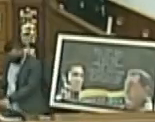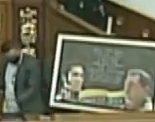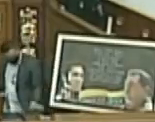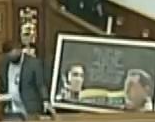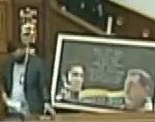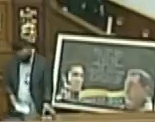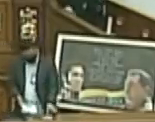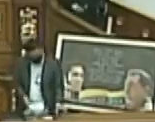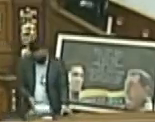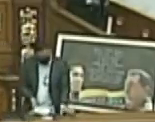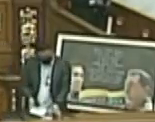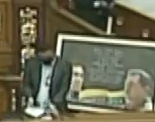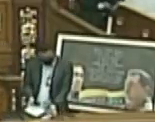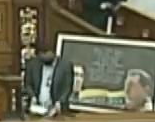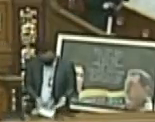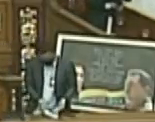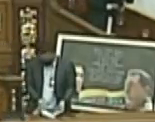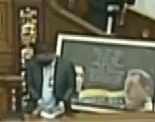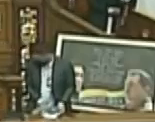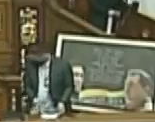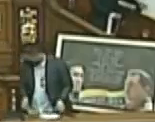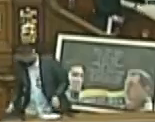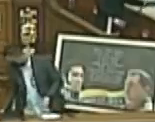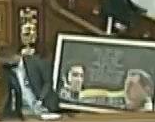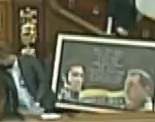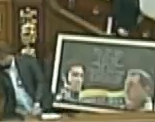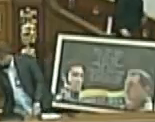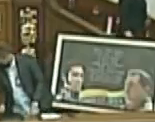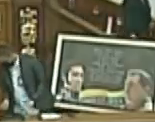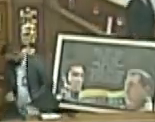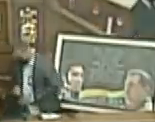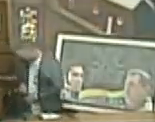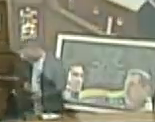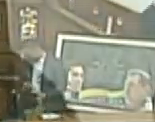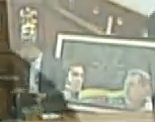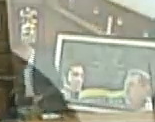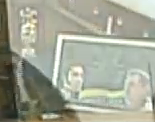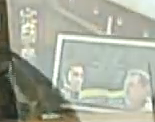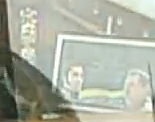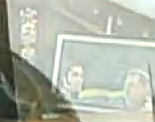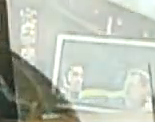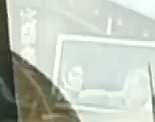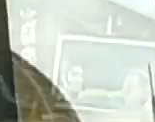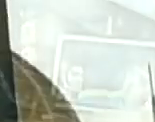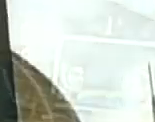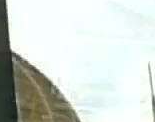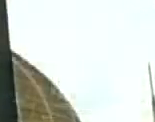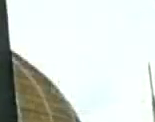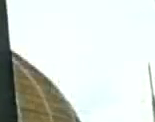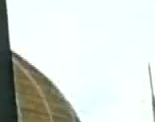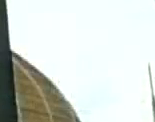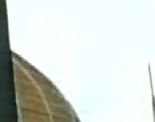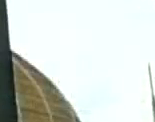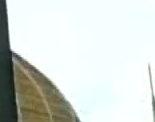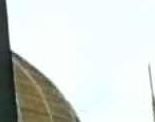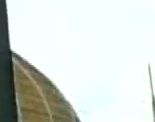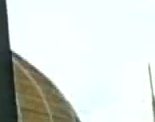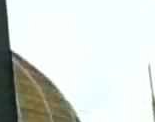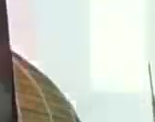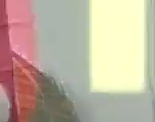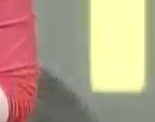período legislativo 2021 con estas imágenes nosotros retornamos el contacto a los estudios de venezolana de